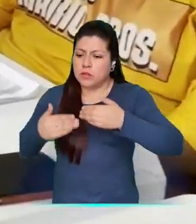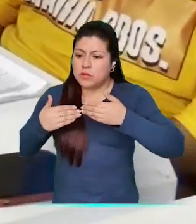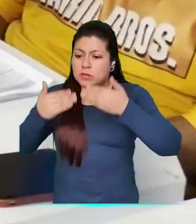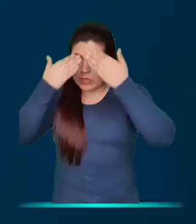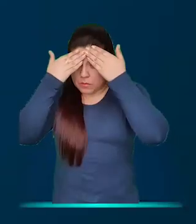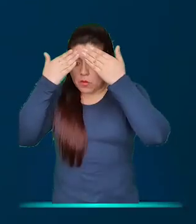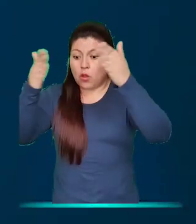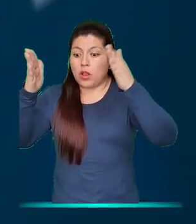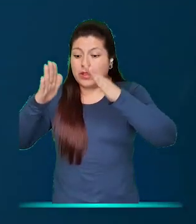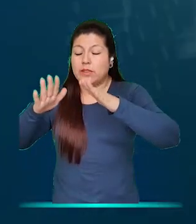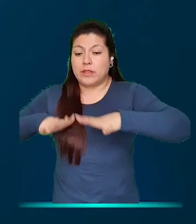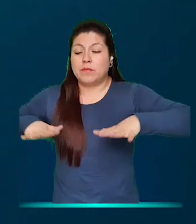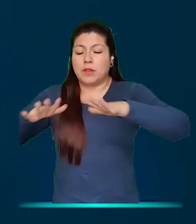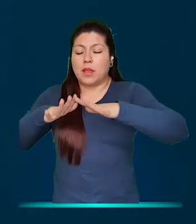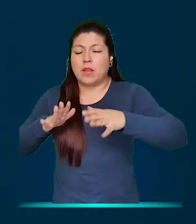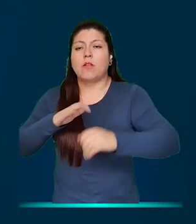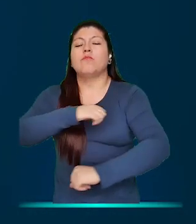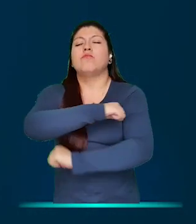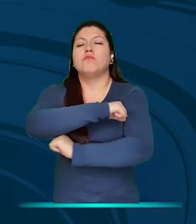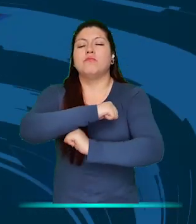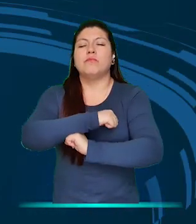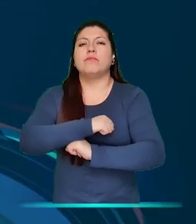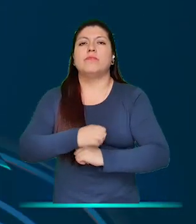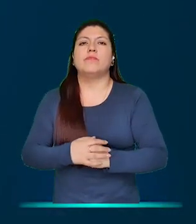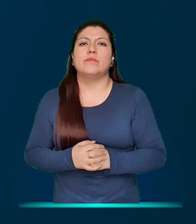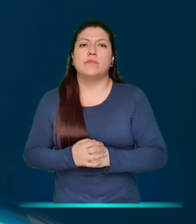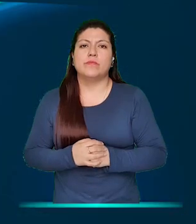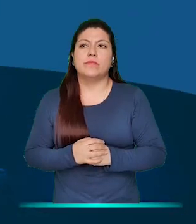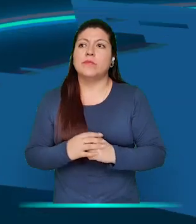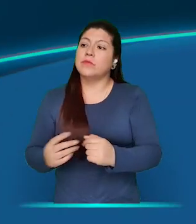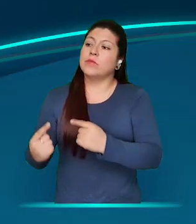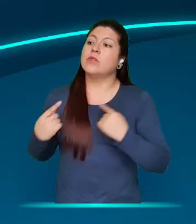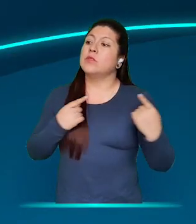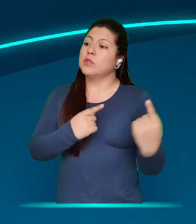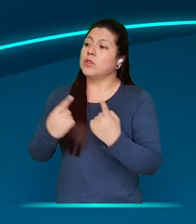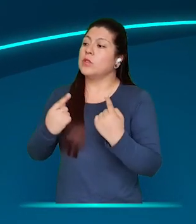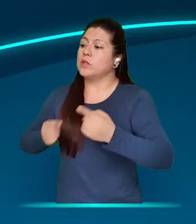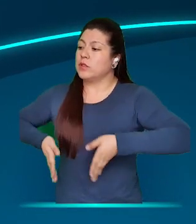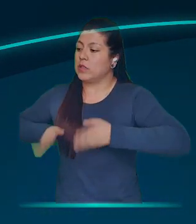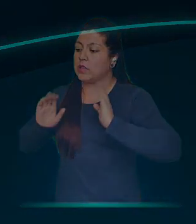democráticos. Somos la registraduría del siglo XXI.